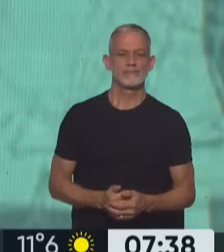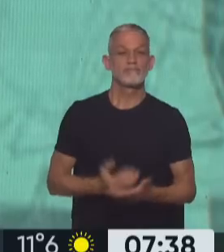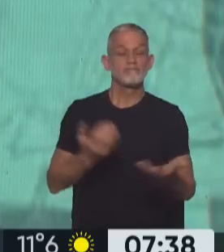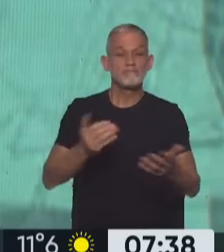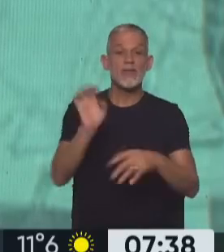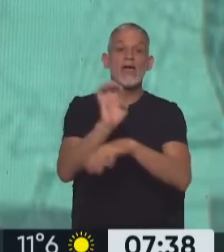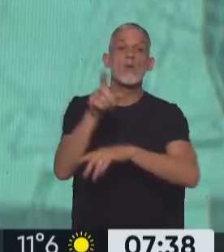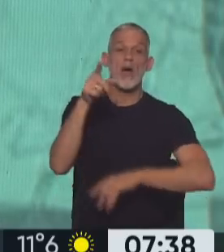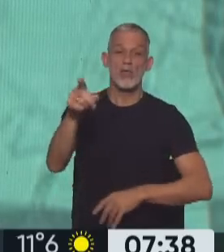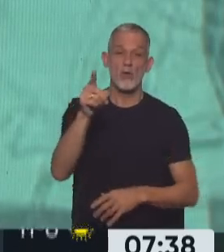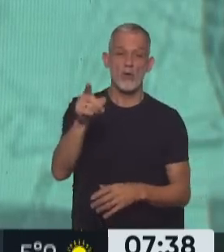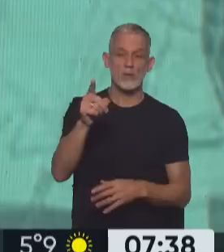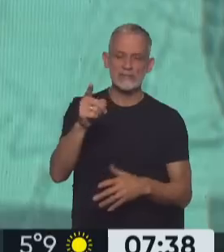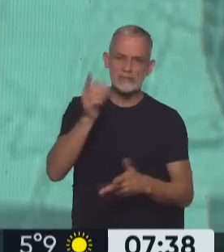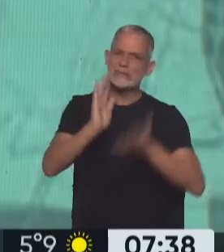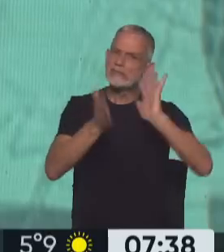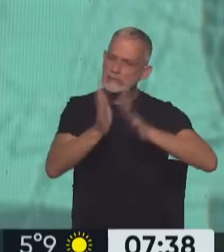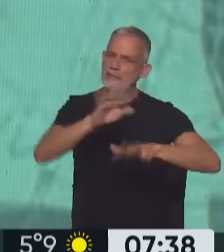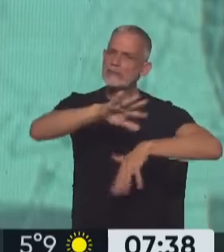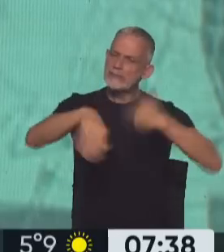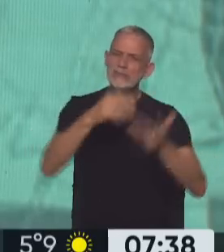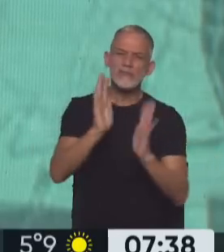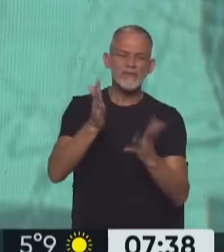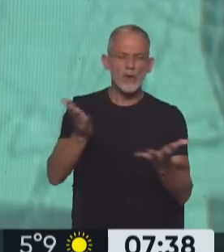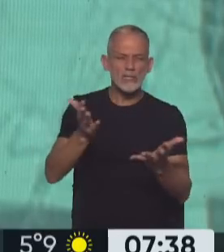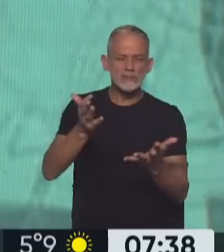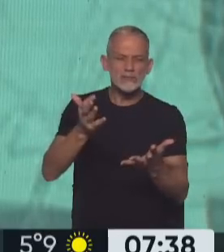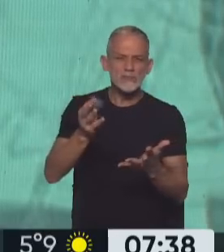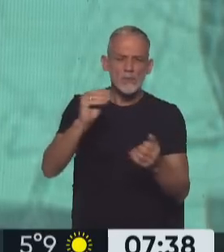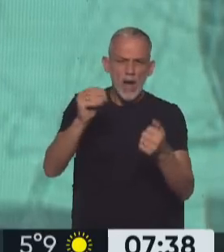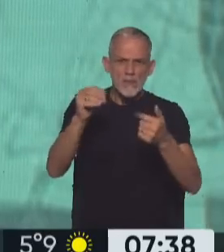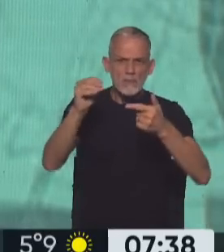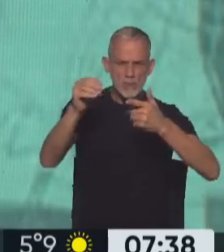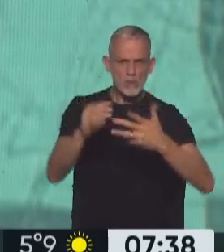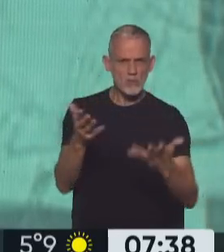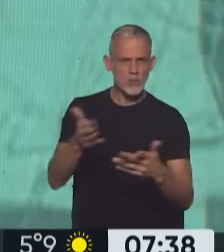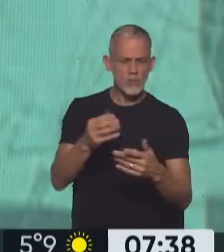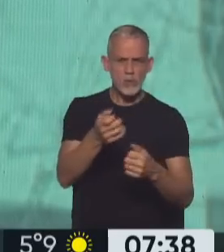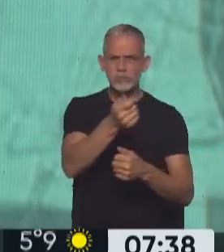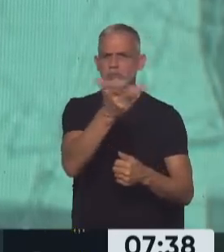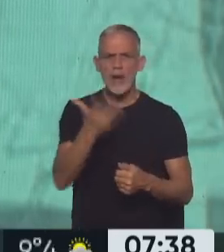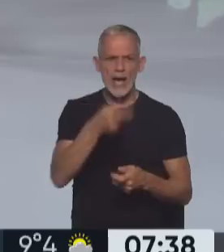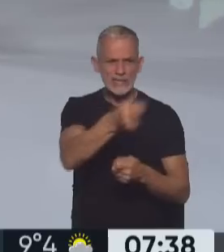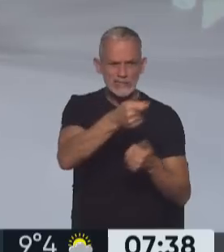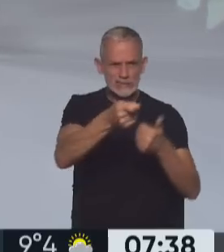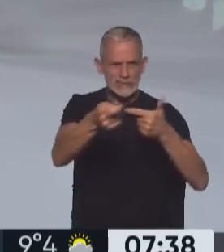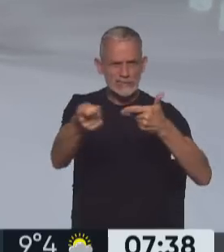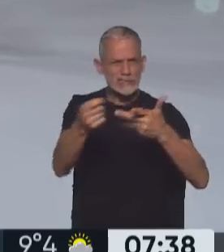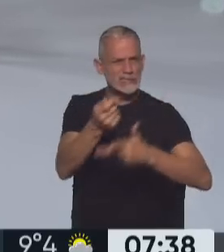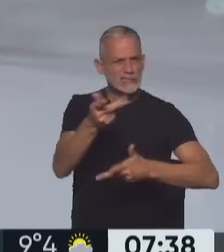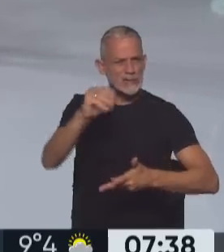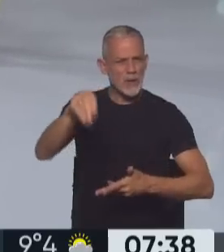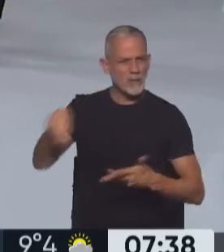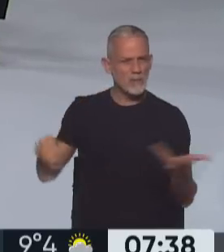Nos vamos a Ecuador, un Ecuador violenta que ha multiplicado, triplicado sus índices de homicidio en los últimos años.